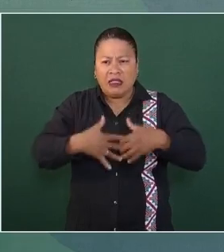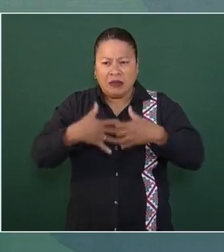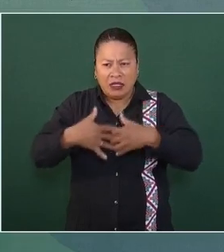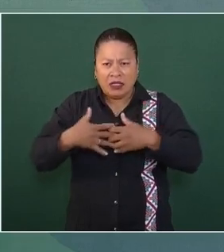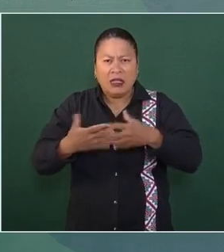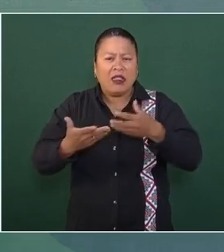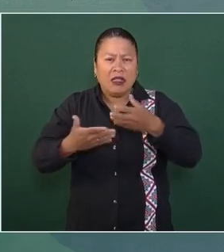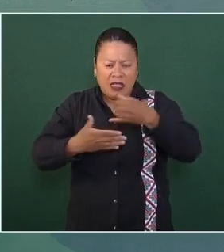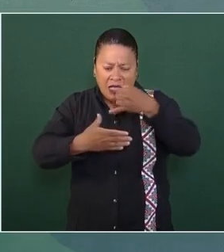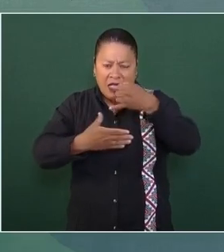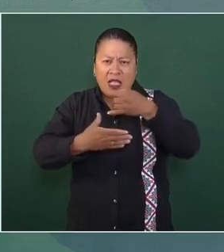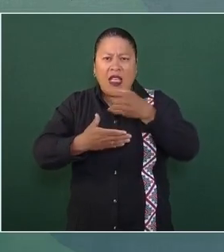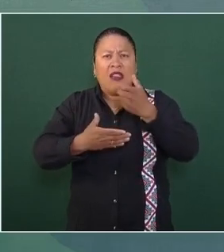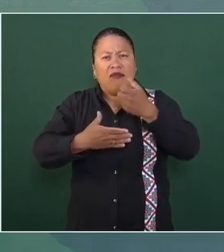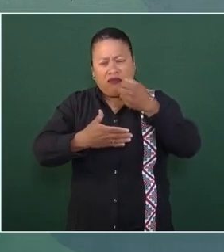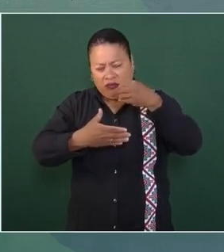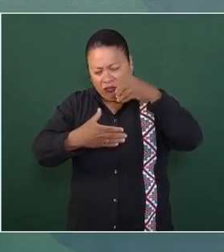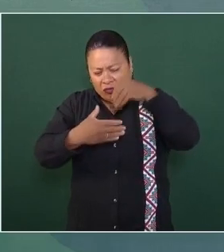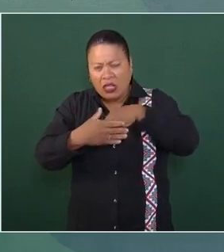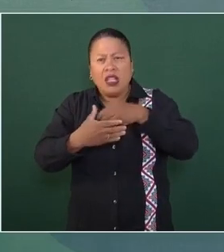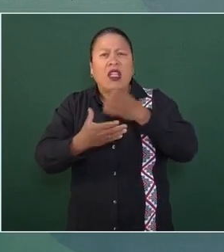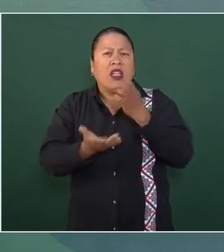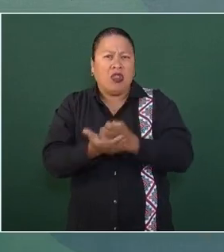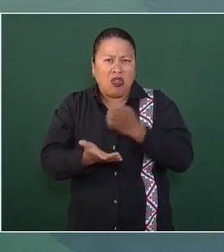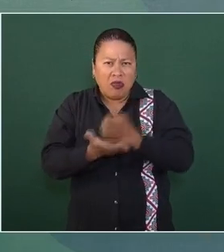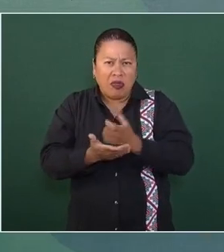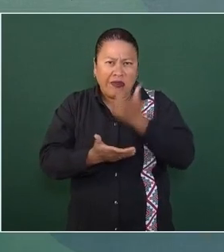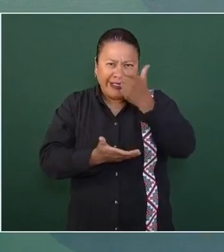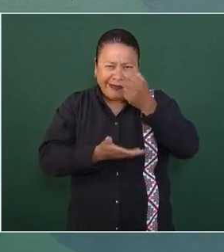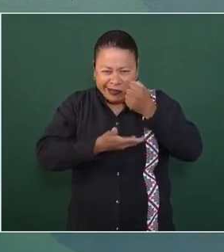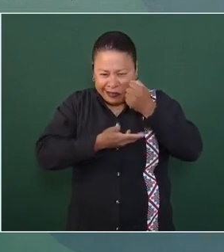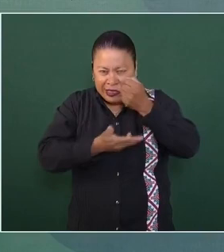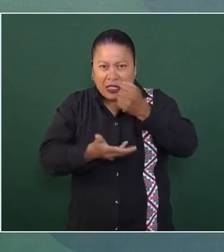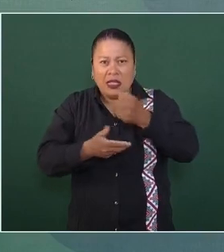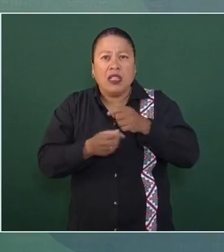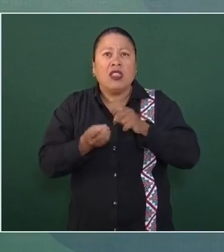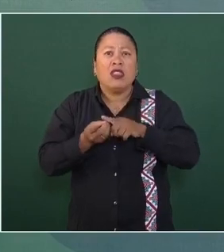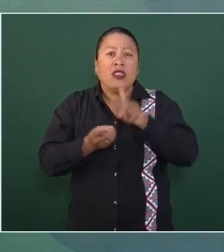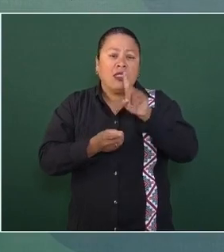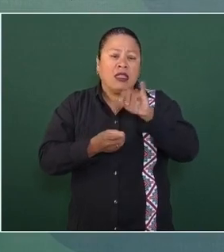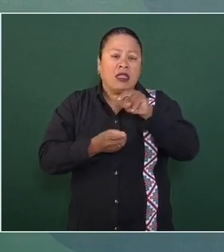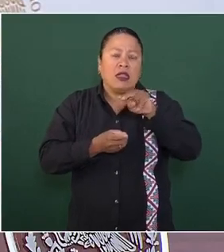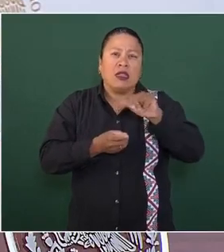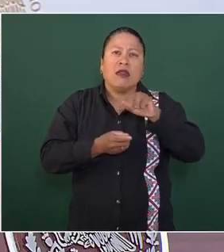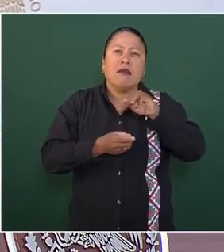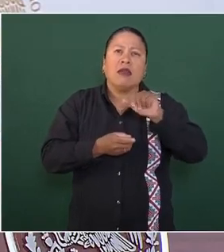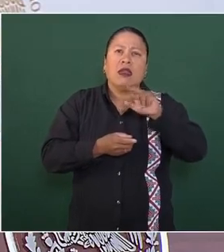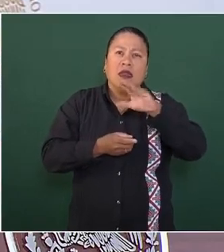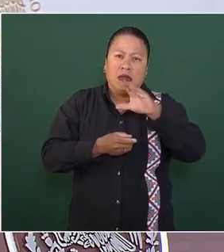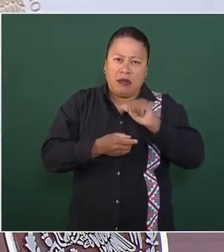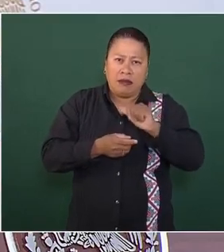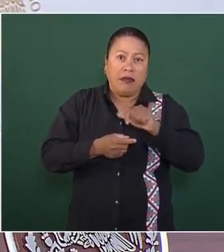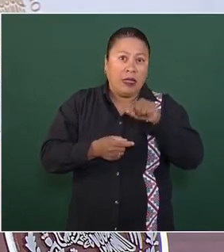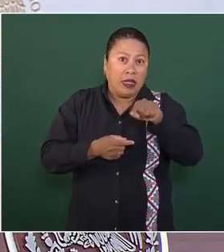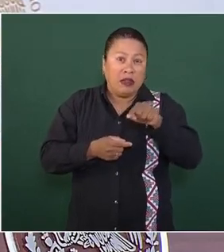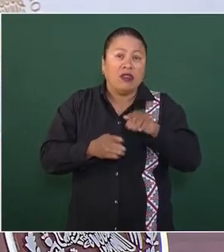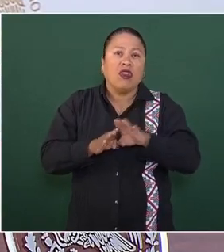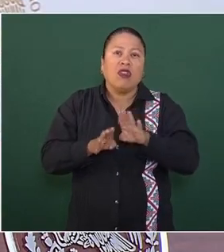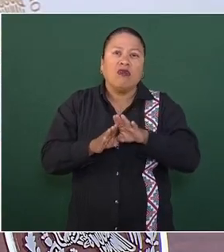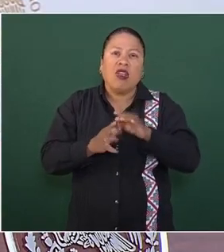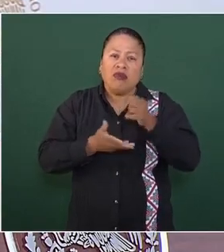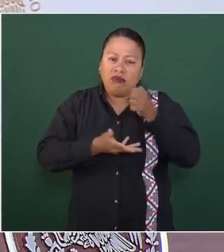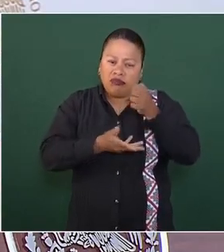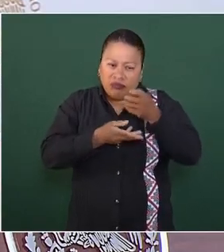económico financiero de Dinamarca van a invertir